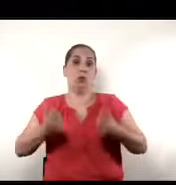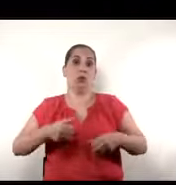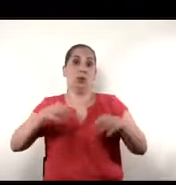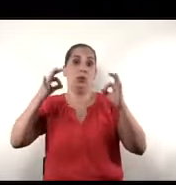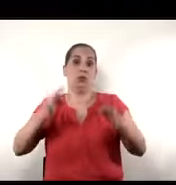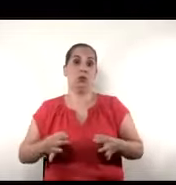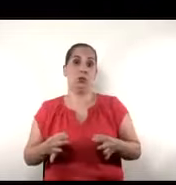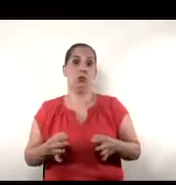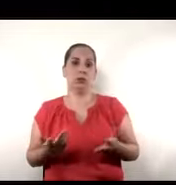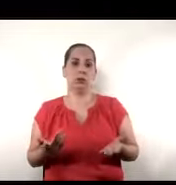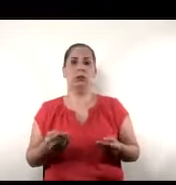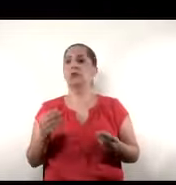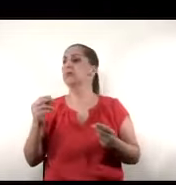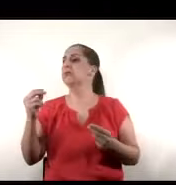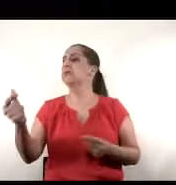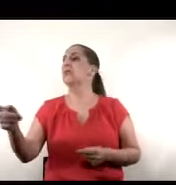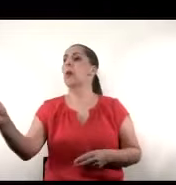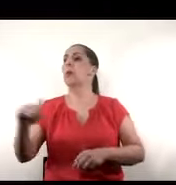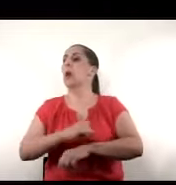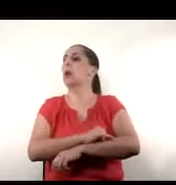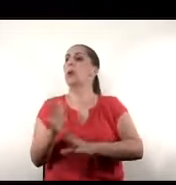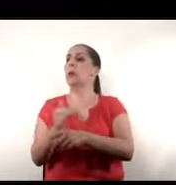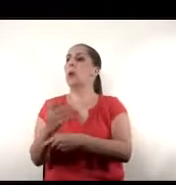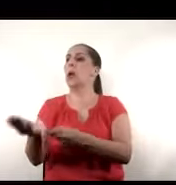presidencial. Hágase un aeropuerto y ya está. Uh-huh.